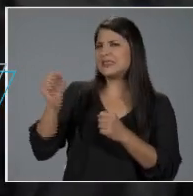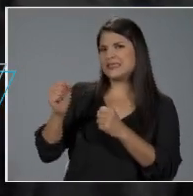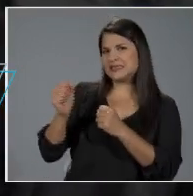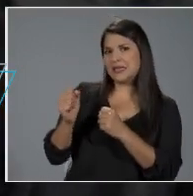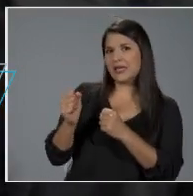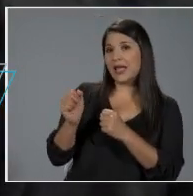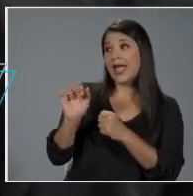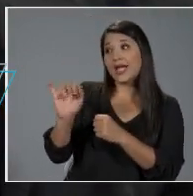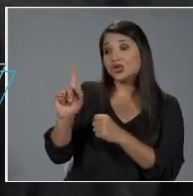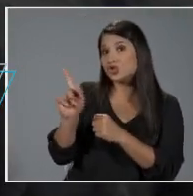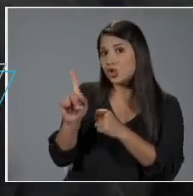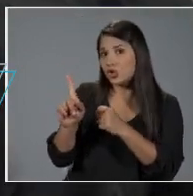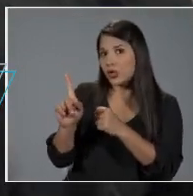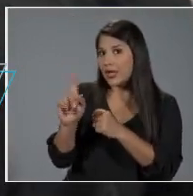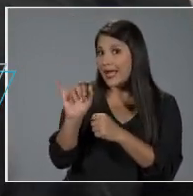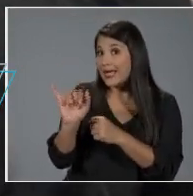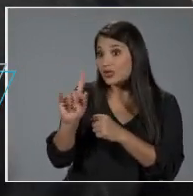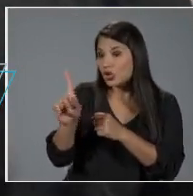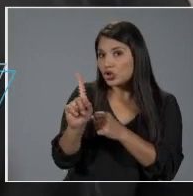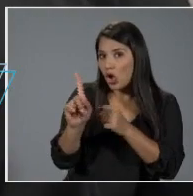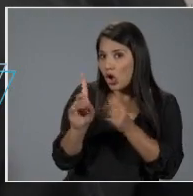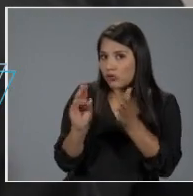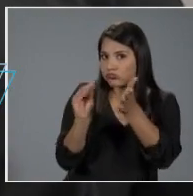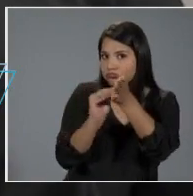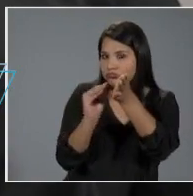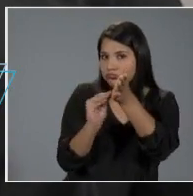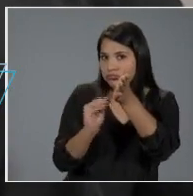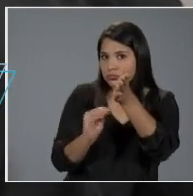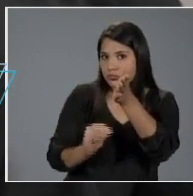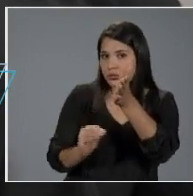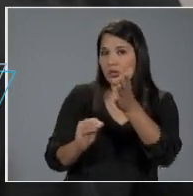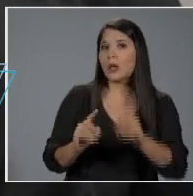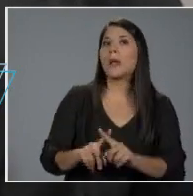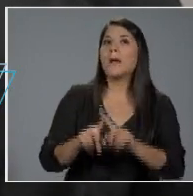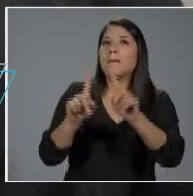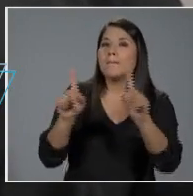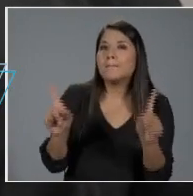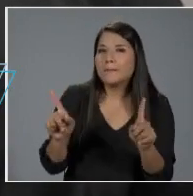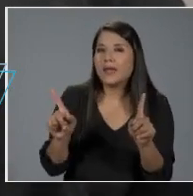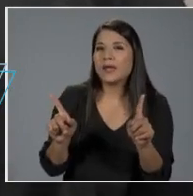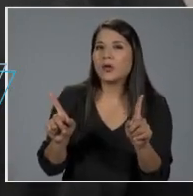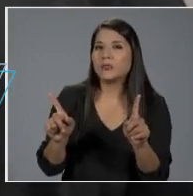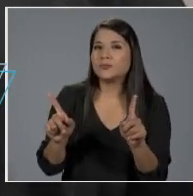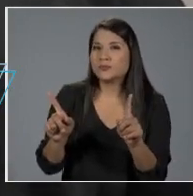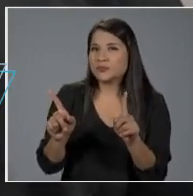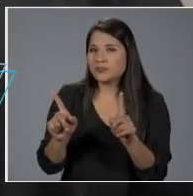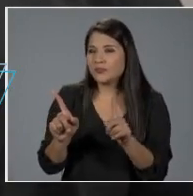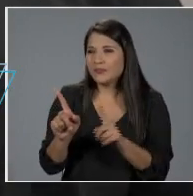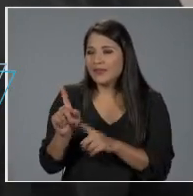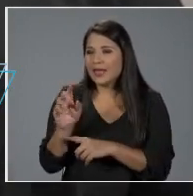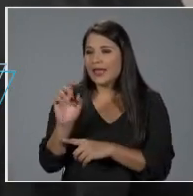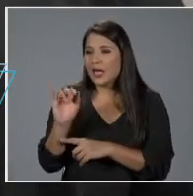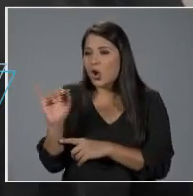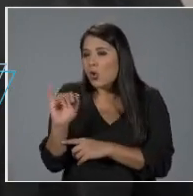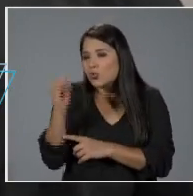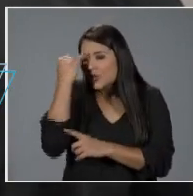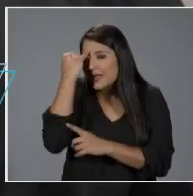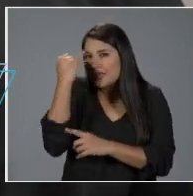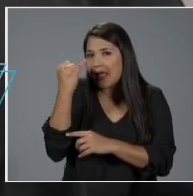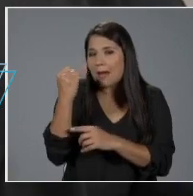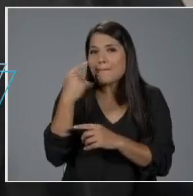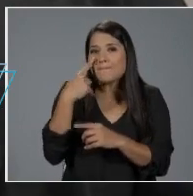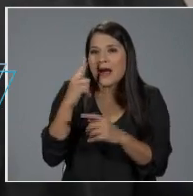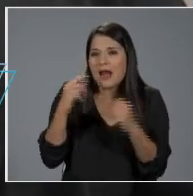guión, digámoslo así, porque no está en los resúmenes y esto, sino que él retoma esta dimensión más ideológica, como más de fuerza, más